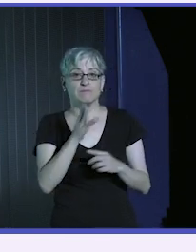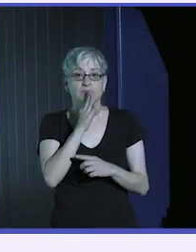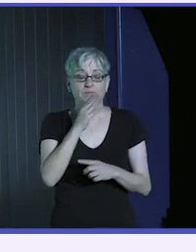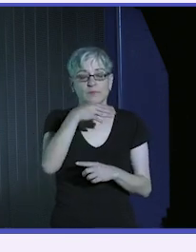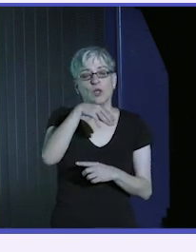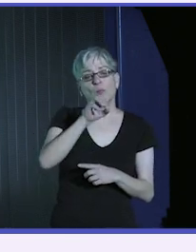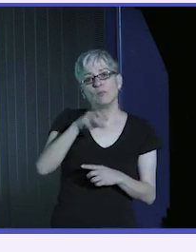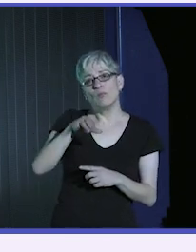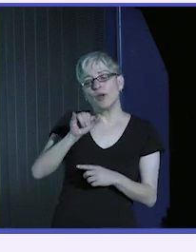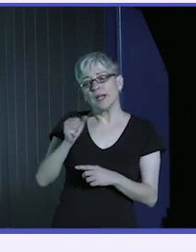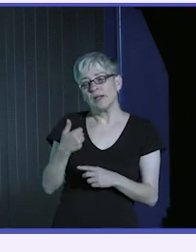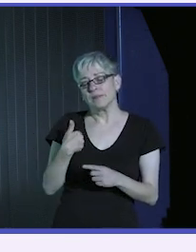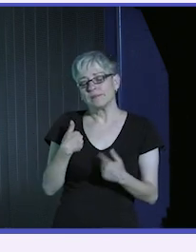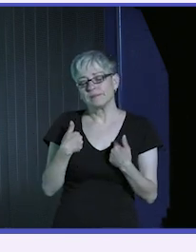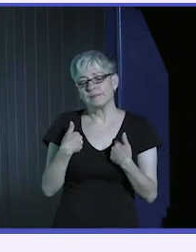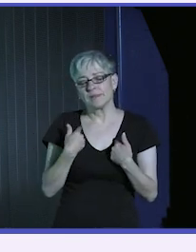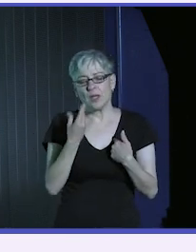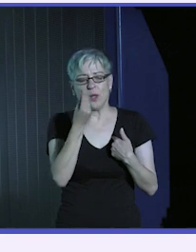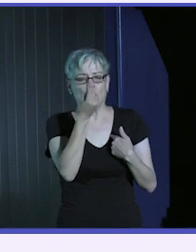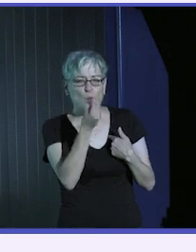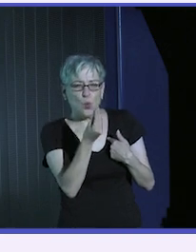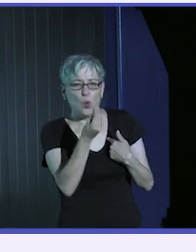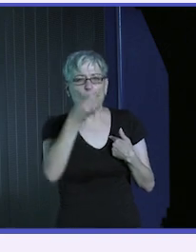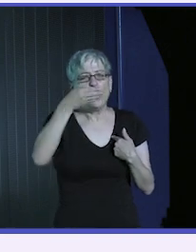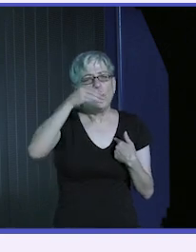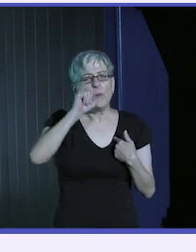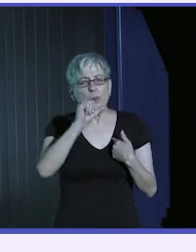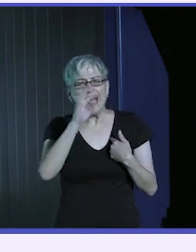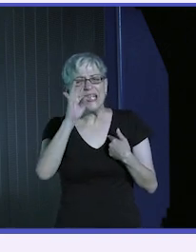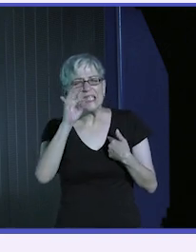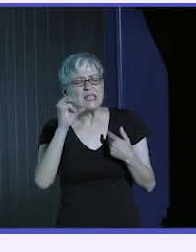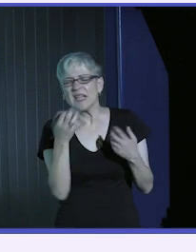Mónica, cuéntanos un poco eso de qubits, bits, ¿eso en qué se diferencia?